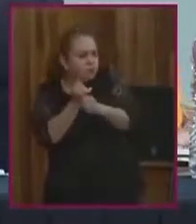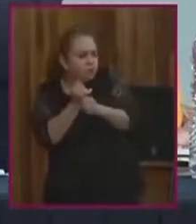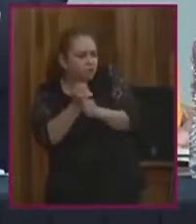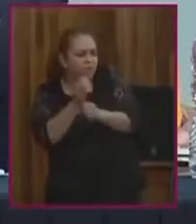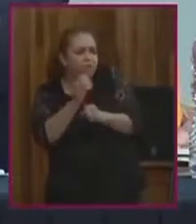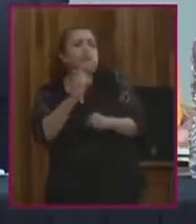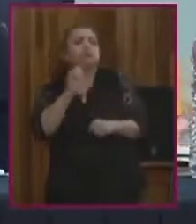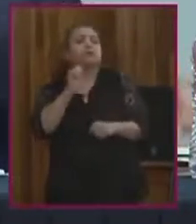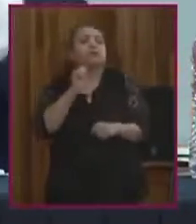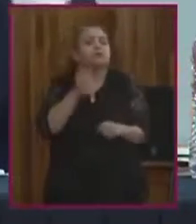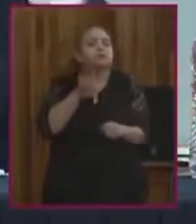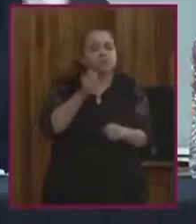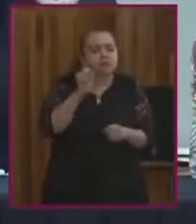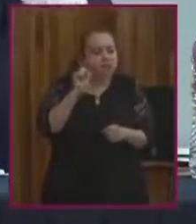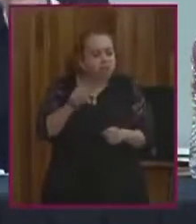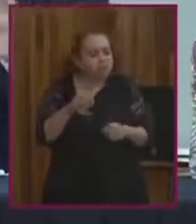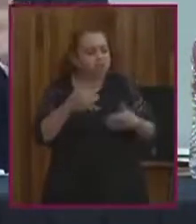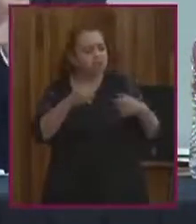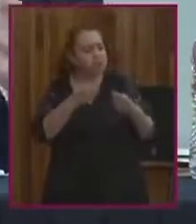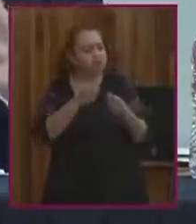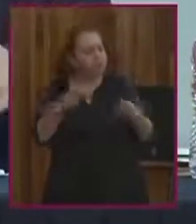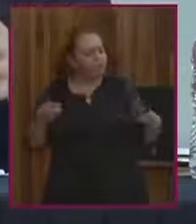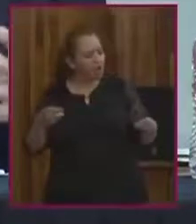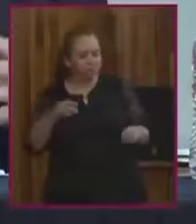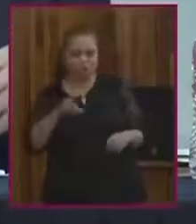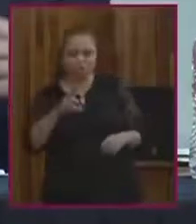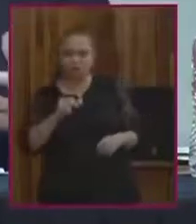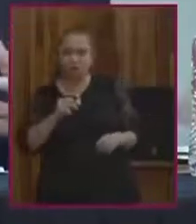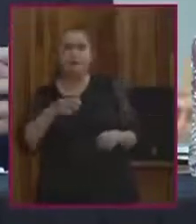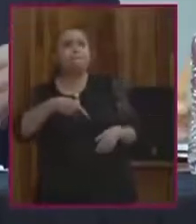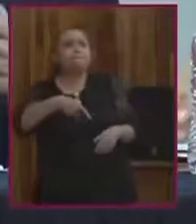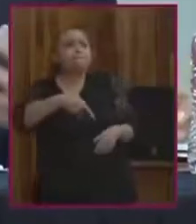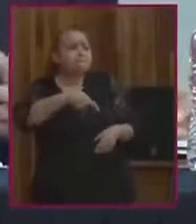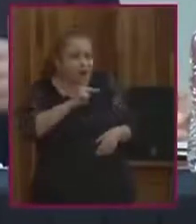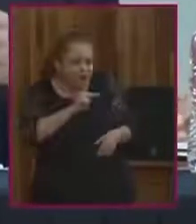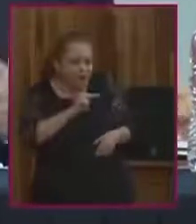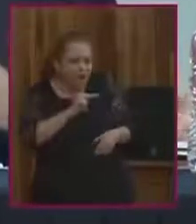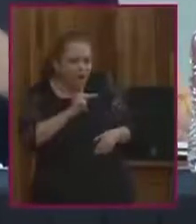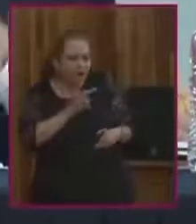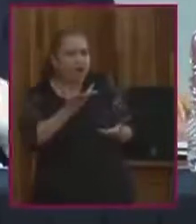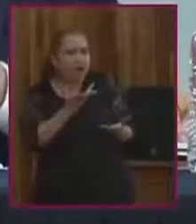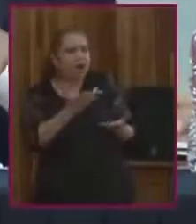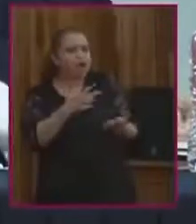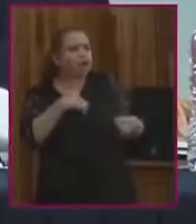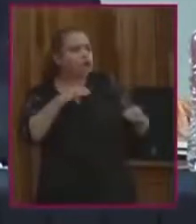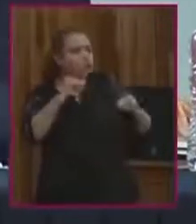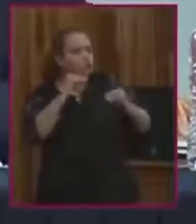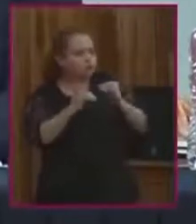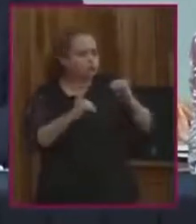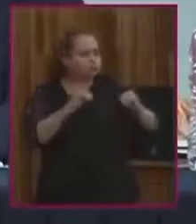un SNI, ni mucho menos, sino para construir conocimientos